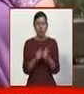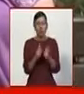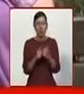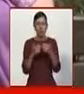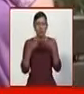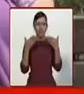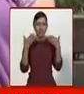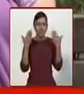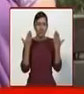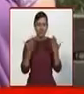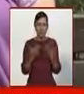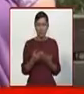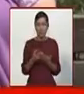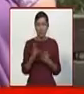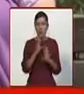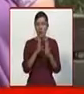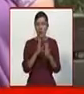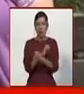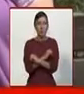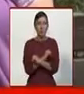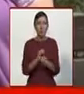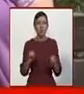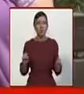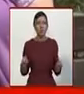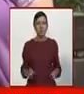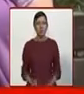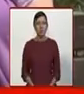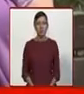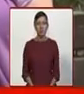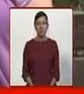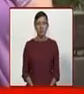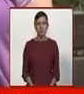sonriendo, y no decía absolutamente nada.